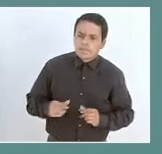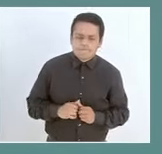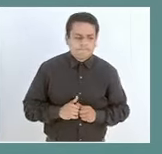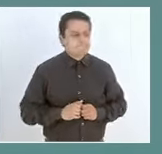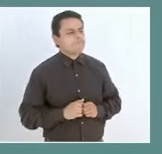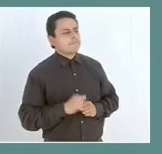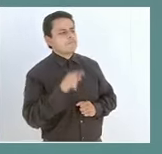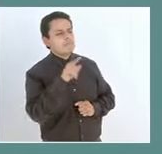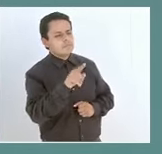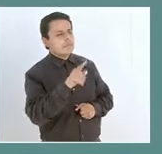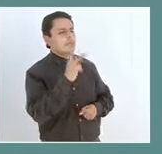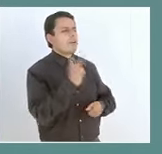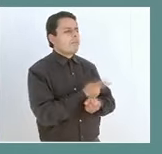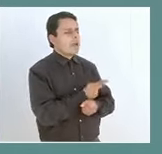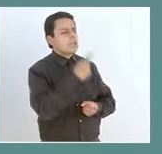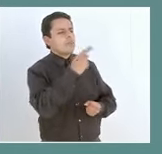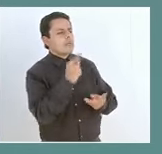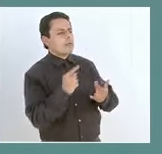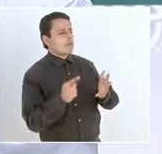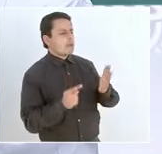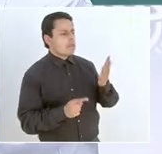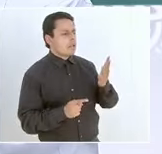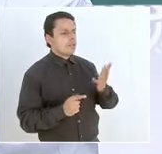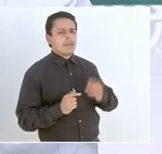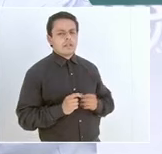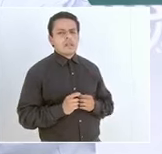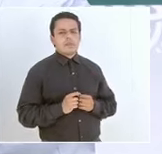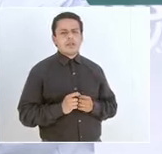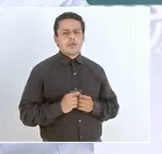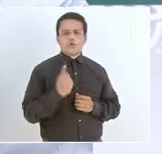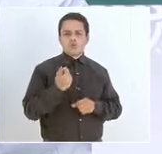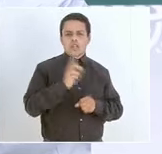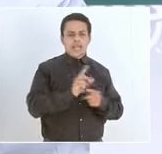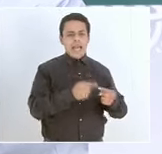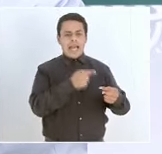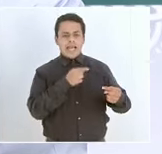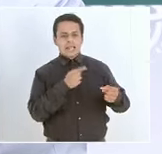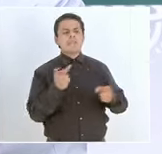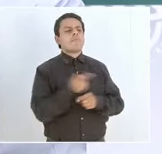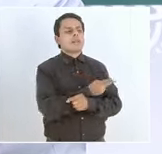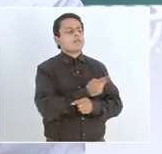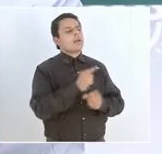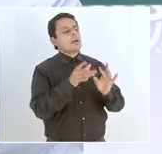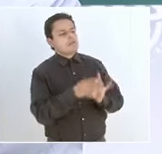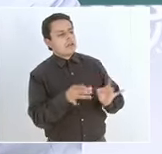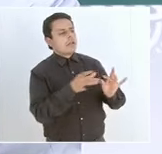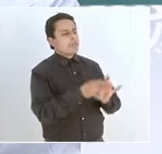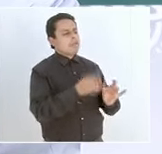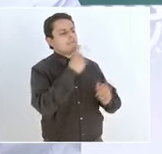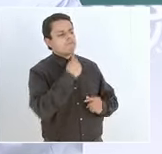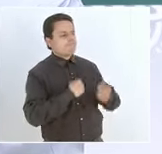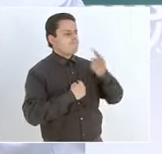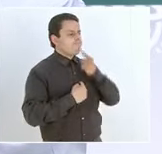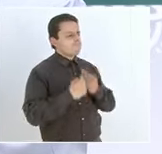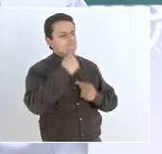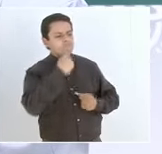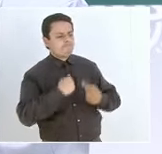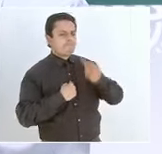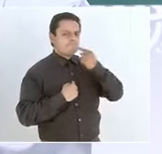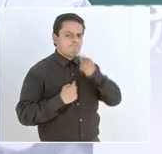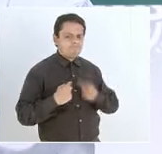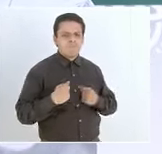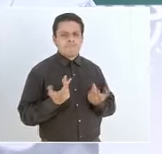lo que sucede en el país en las últimas 24 horas en materia de